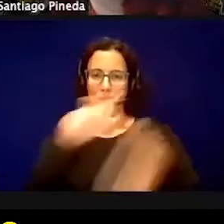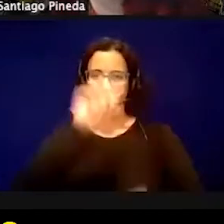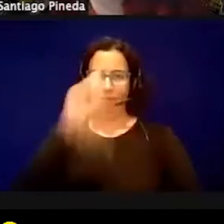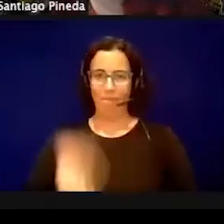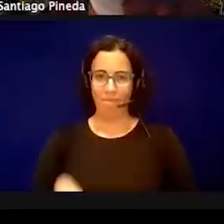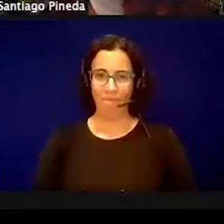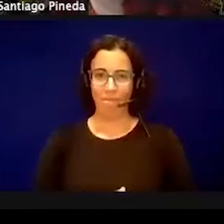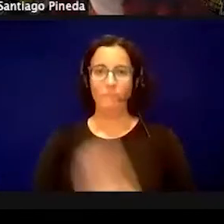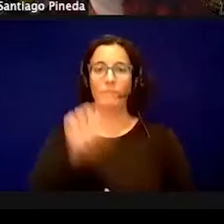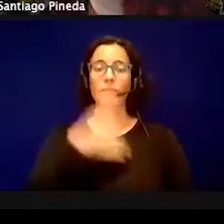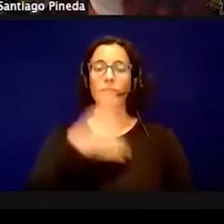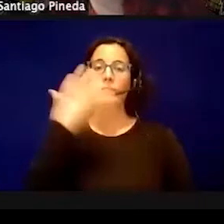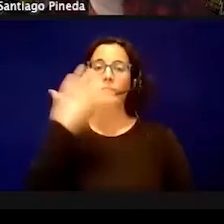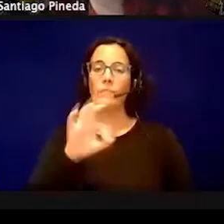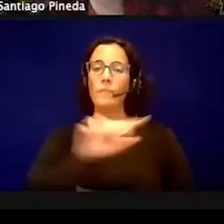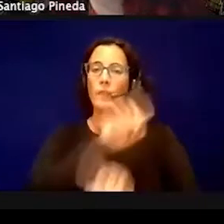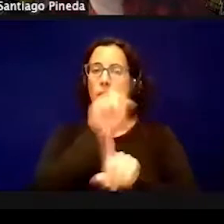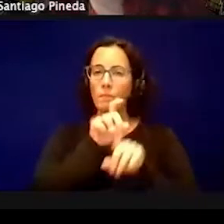podéis plantear vuestras preguntas a los